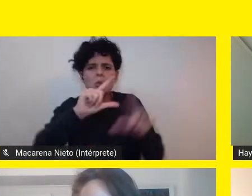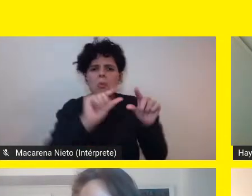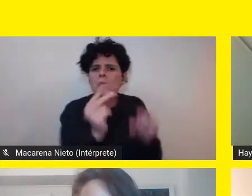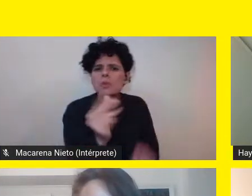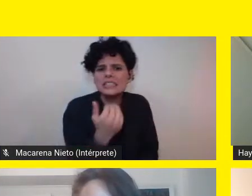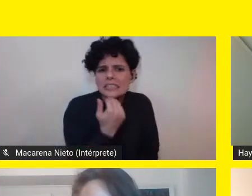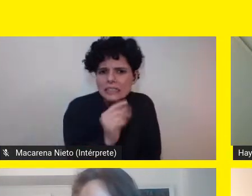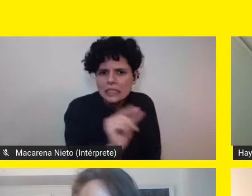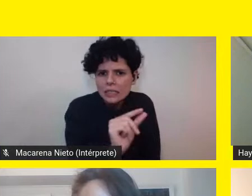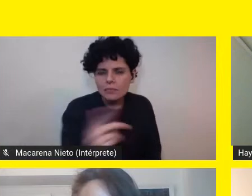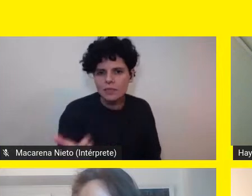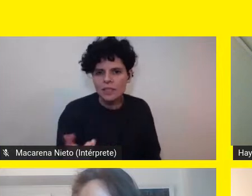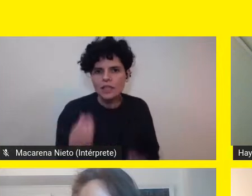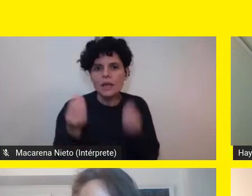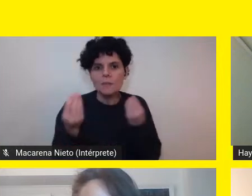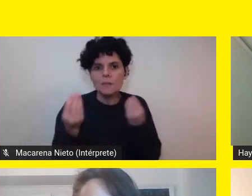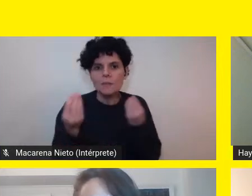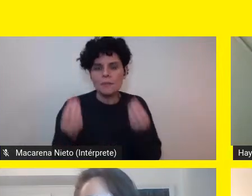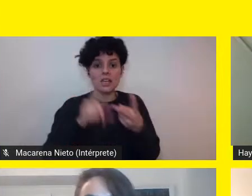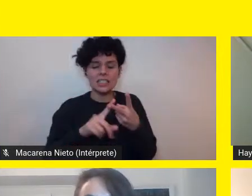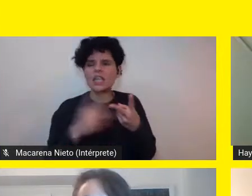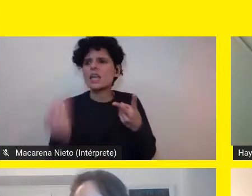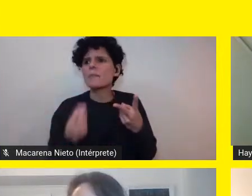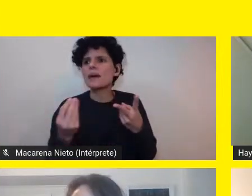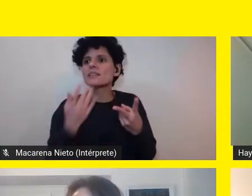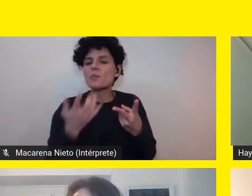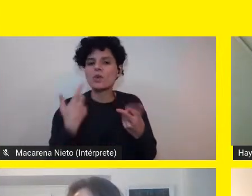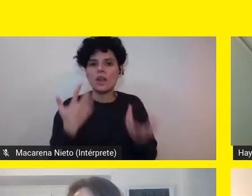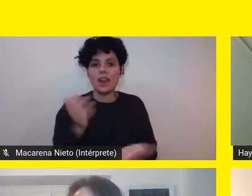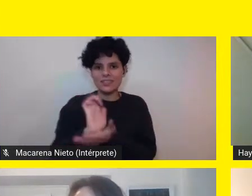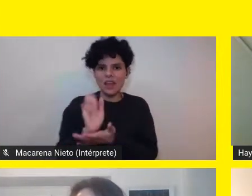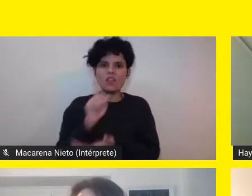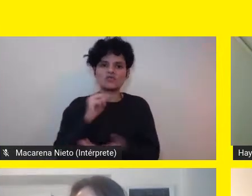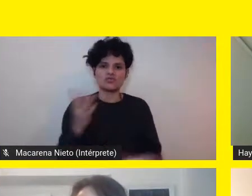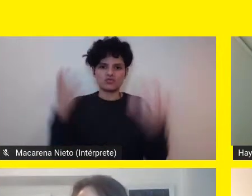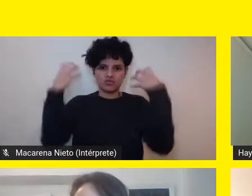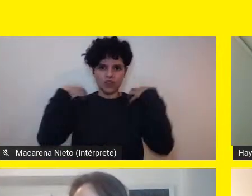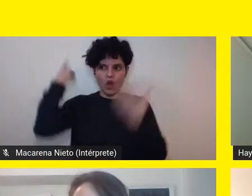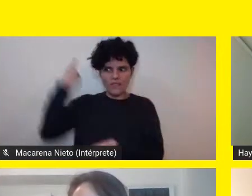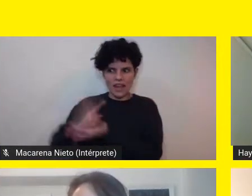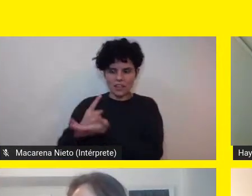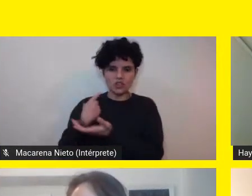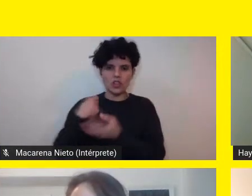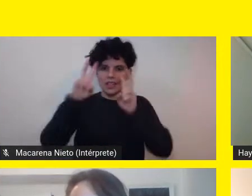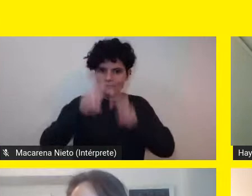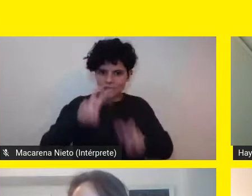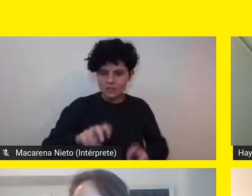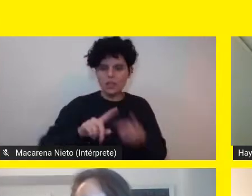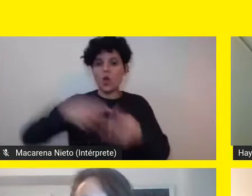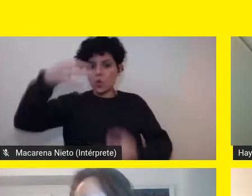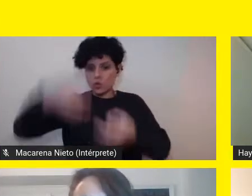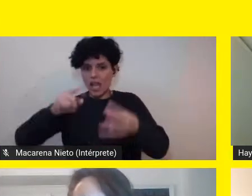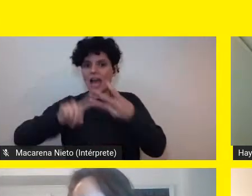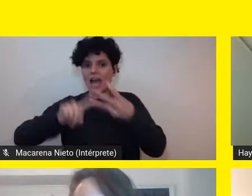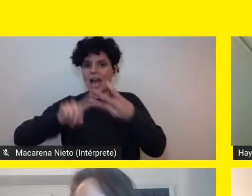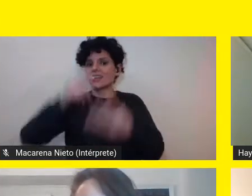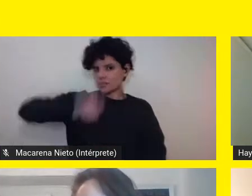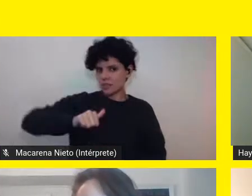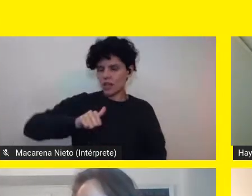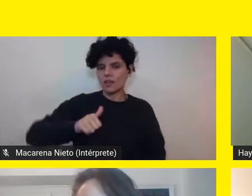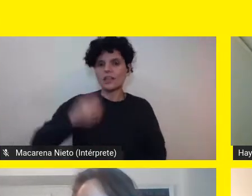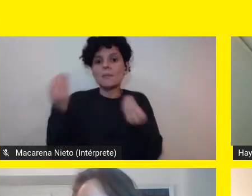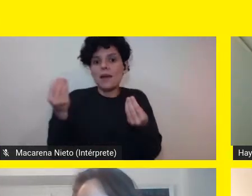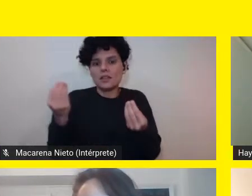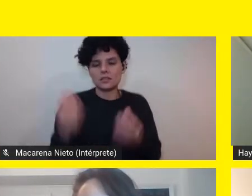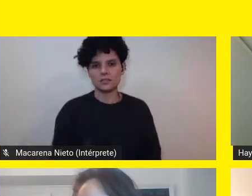dictadura. ¿Y qué pasa con la obligación a investigar, juzgar y sancionar efectivamente estos crímenes que tenían los tribunales? Nada,